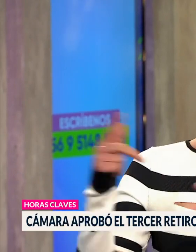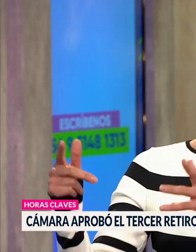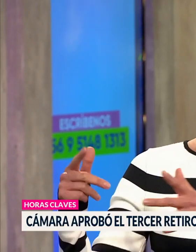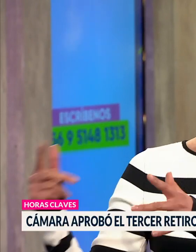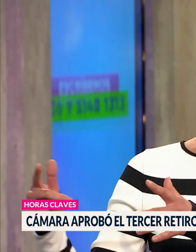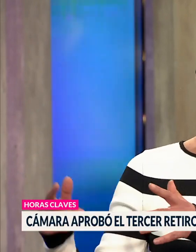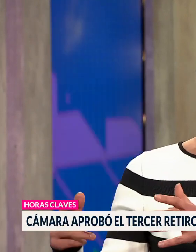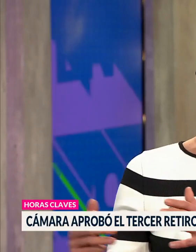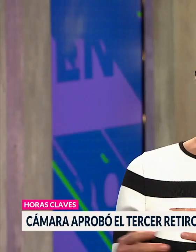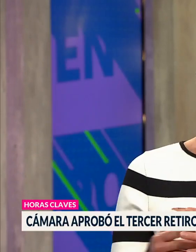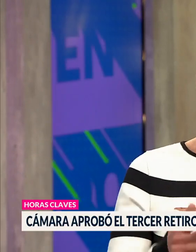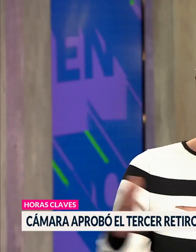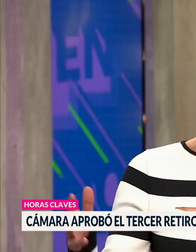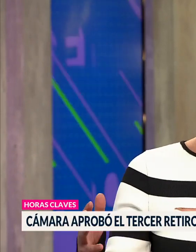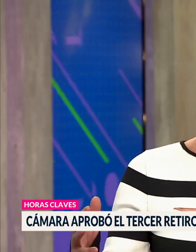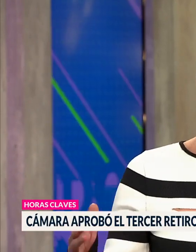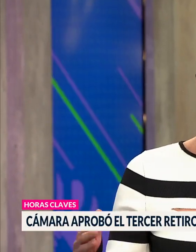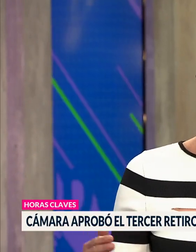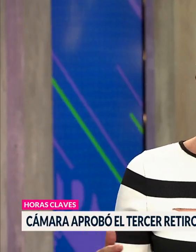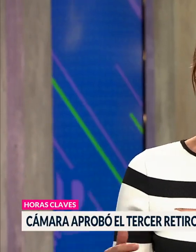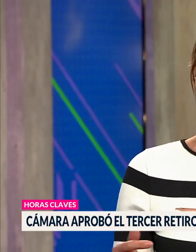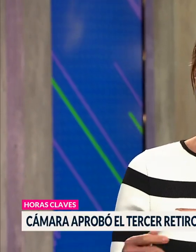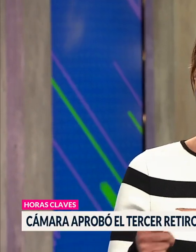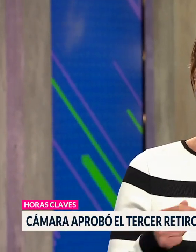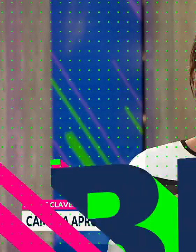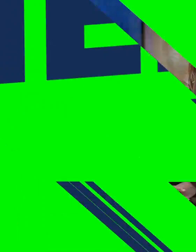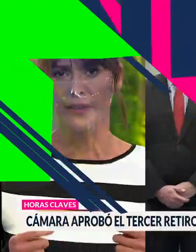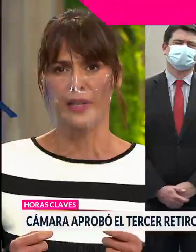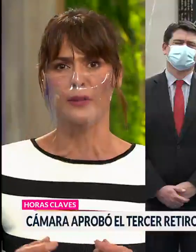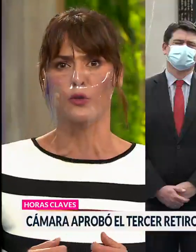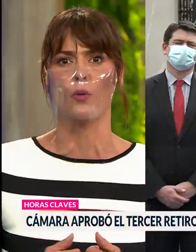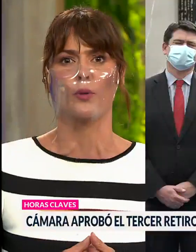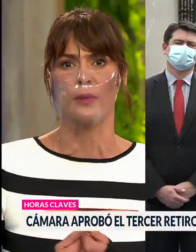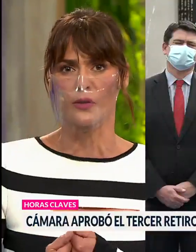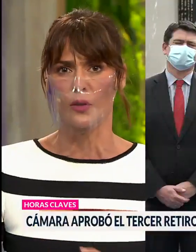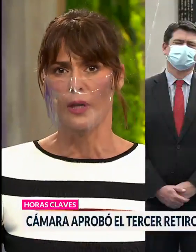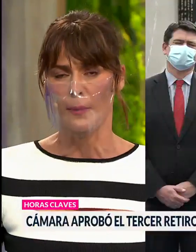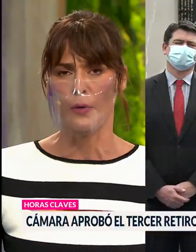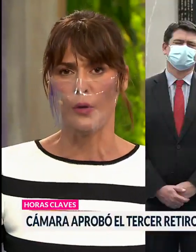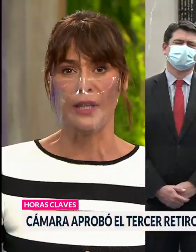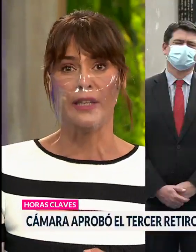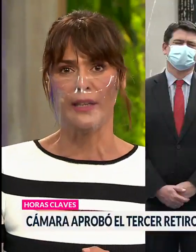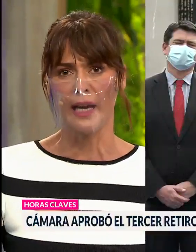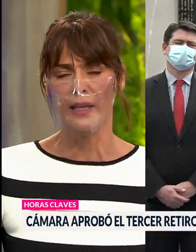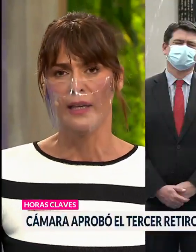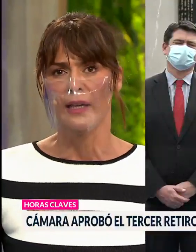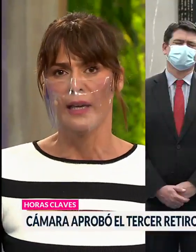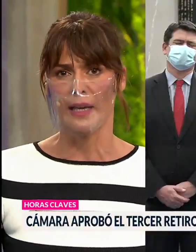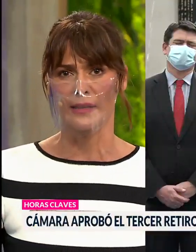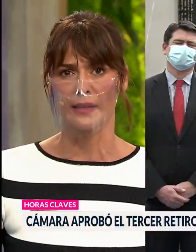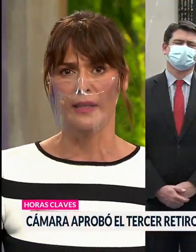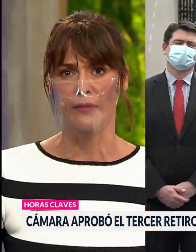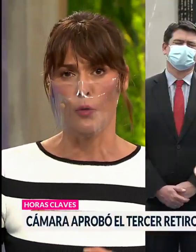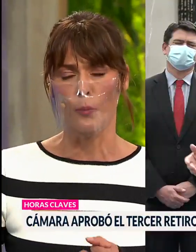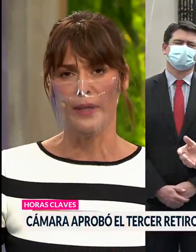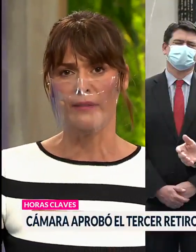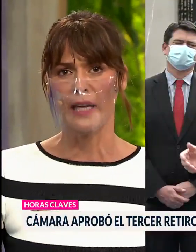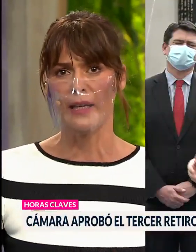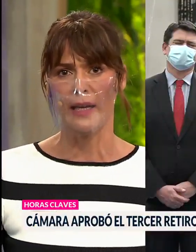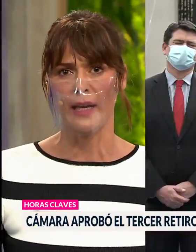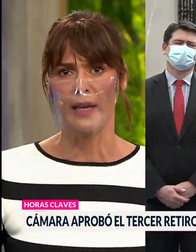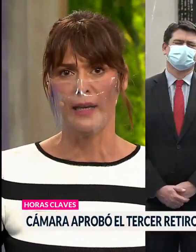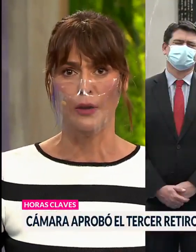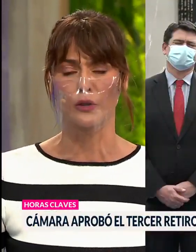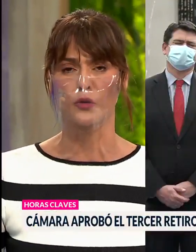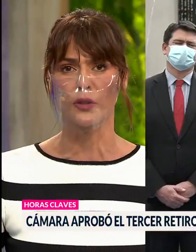Y también les dice a los diputados y que su deber, finalmente su compromiso original, es hacer cumplir y